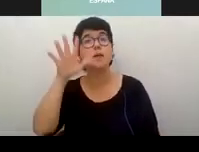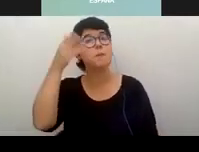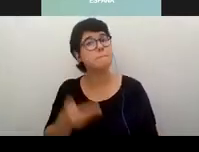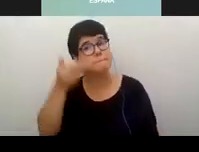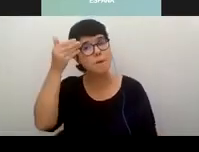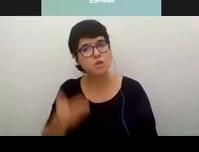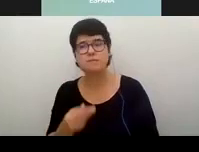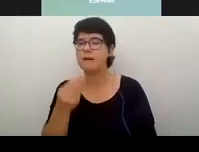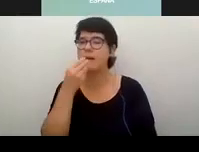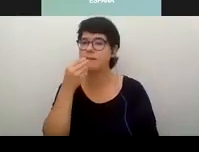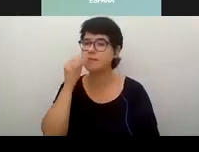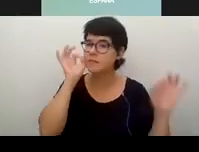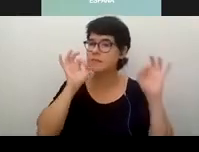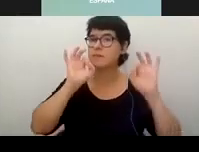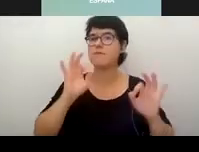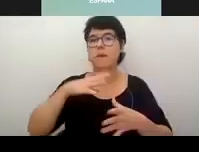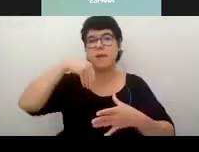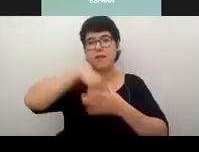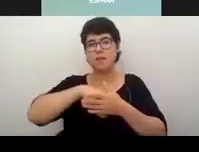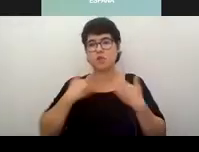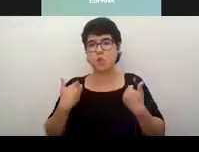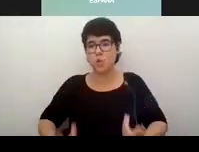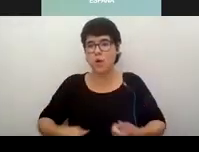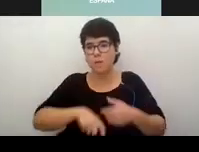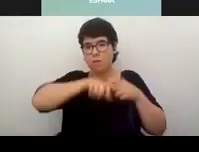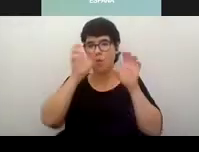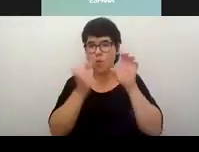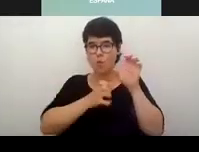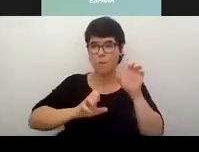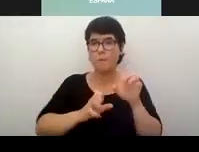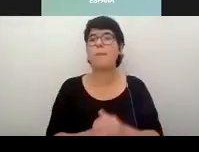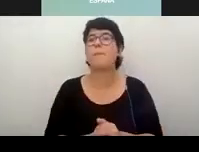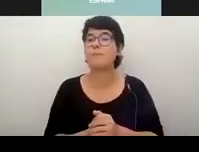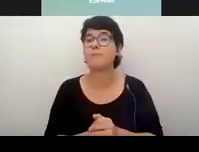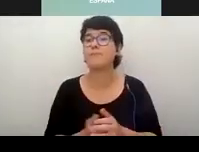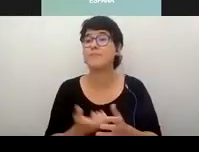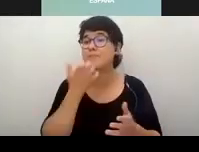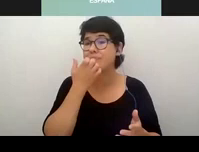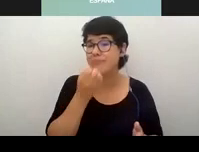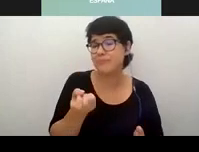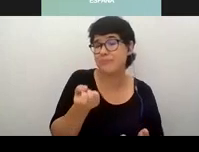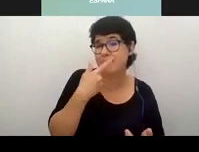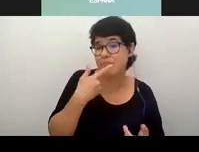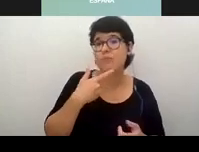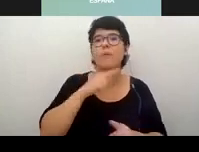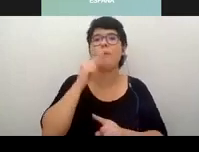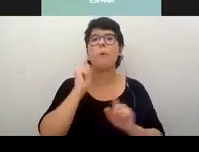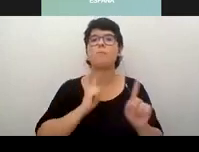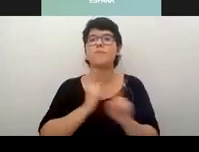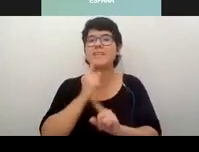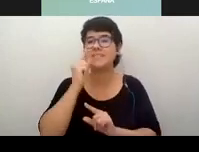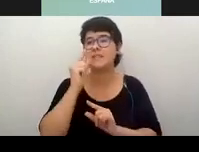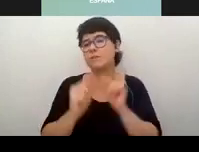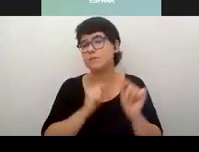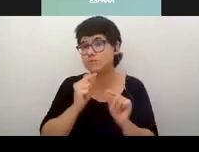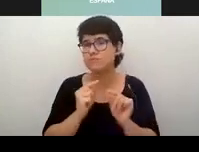la microbiota. La toma de antibióticos de forma más o menos precoz puede resultar súper dañina porque, aunque el parto